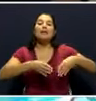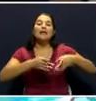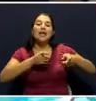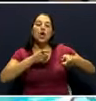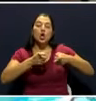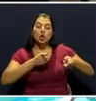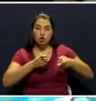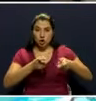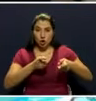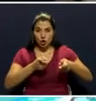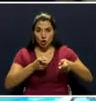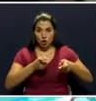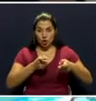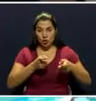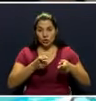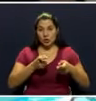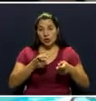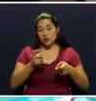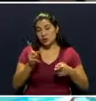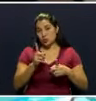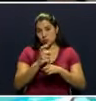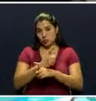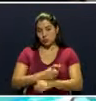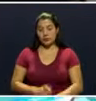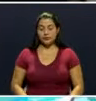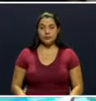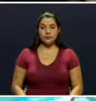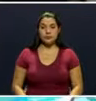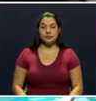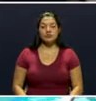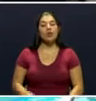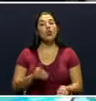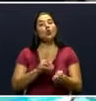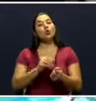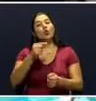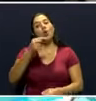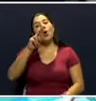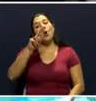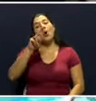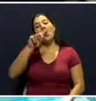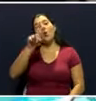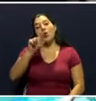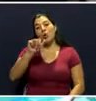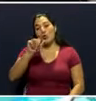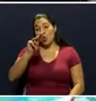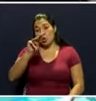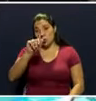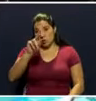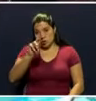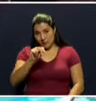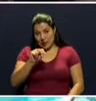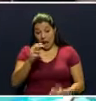riesgo no se nos enfermen y no se nos compliquen. Doctora Guzmán, a medida que va avanzando este proceso de